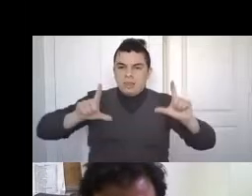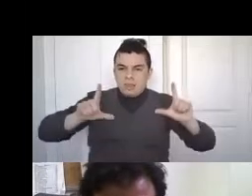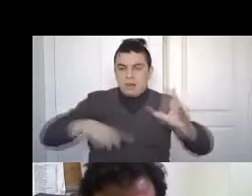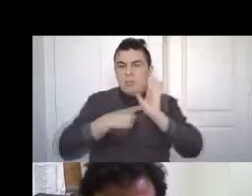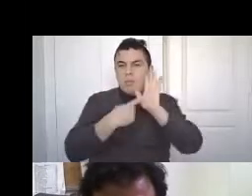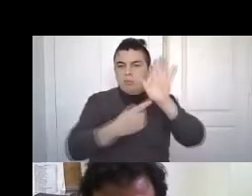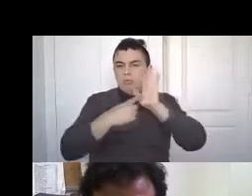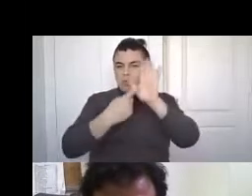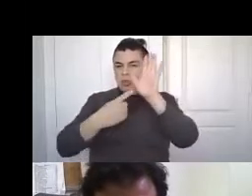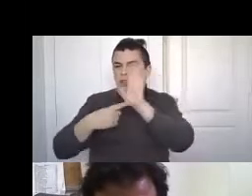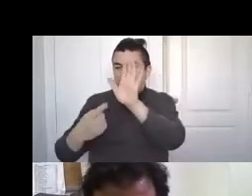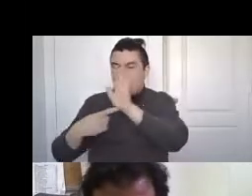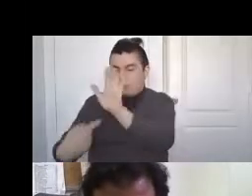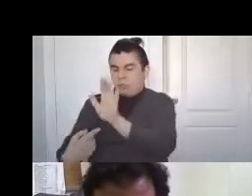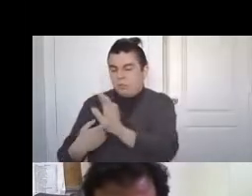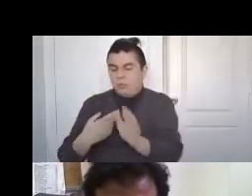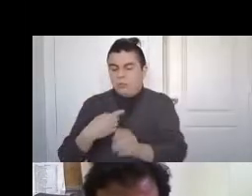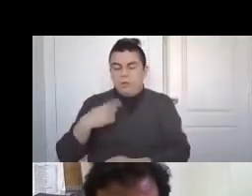fue...